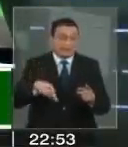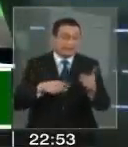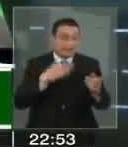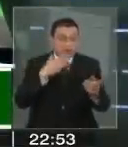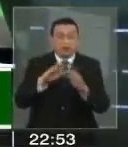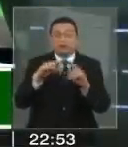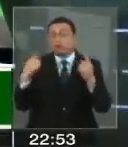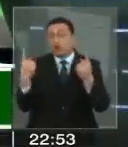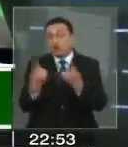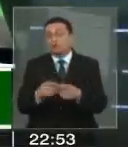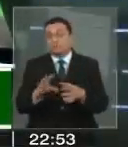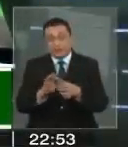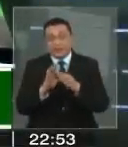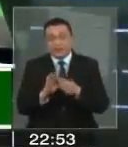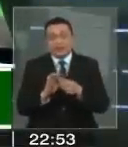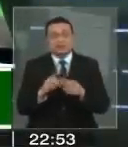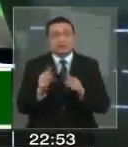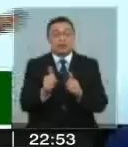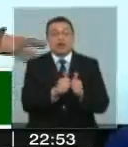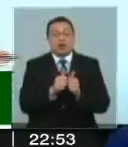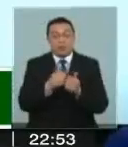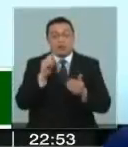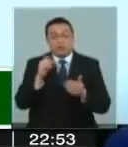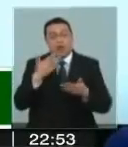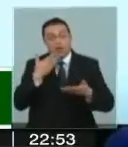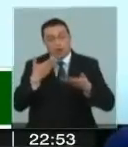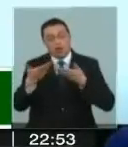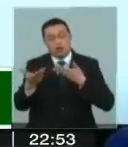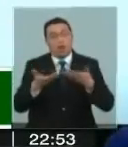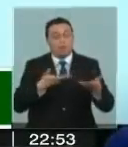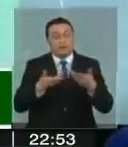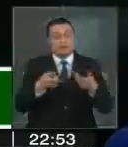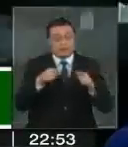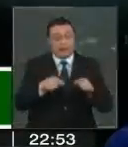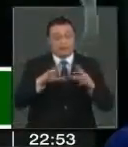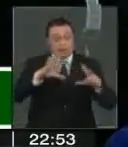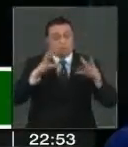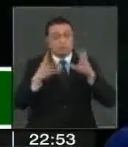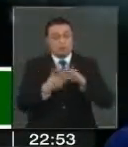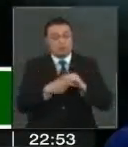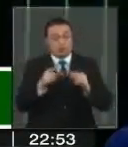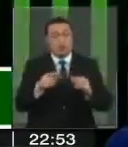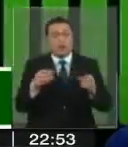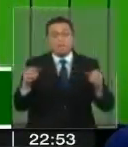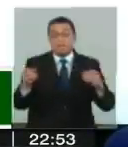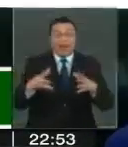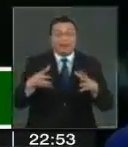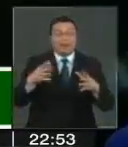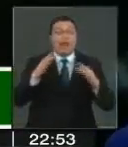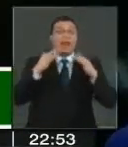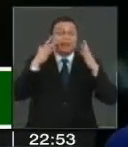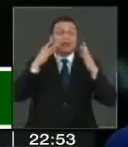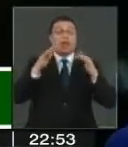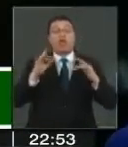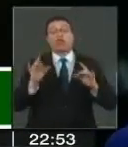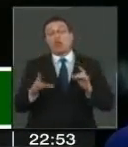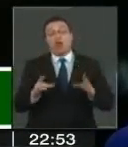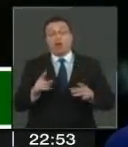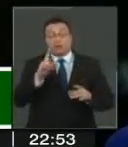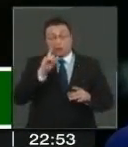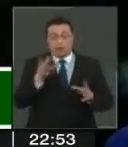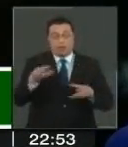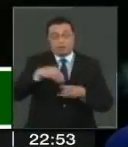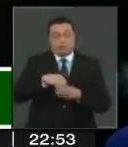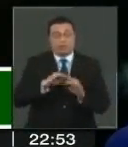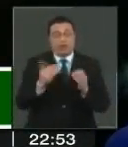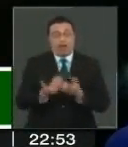a todos por habernos... compartir un poquito también de este mundo que tiene de magia, que tiene de alegría y que tiene dolor como la vida misma. Así la es.